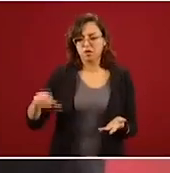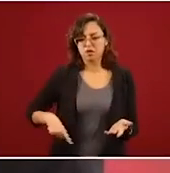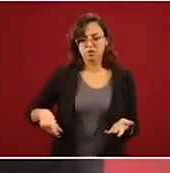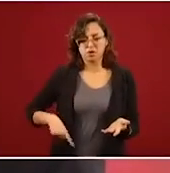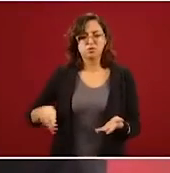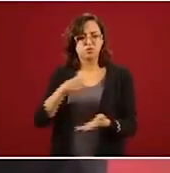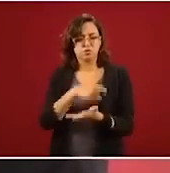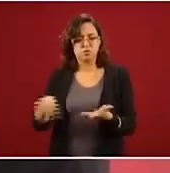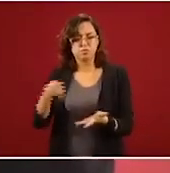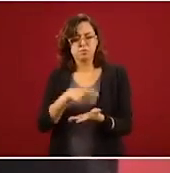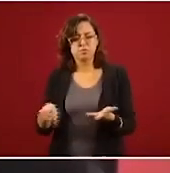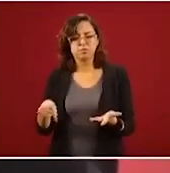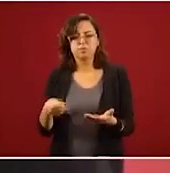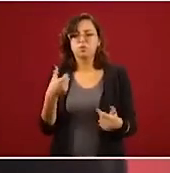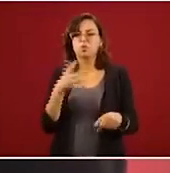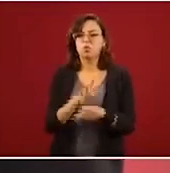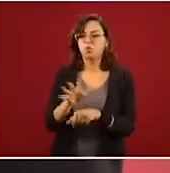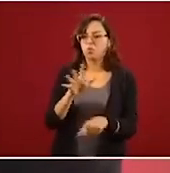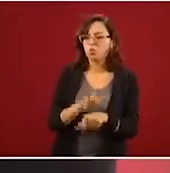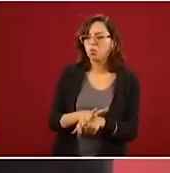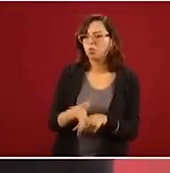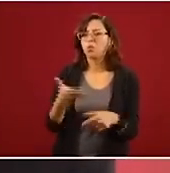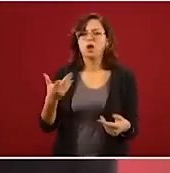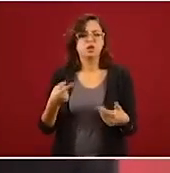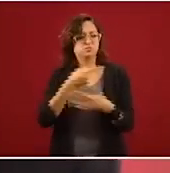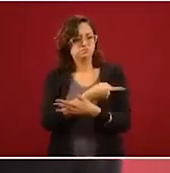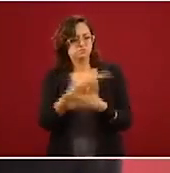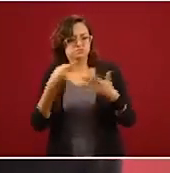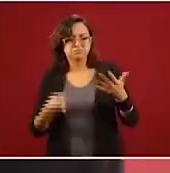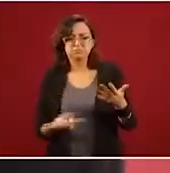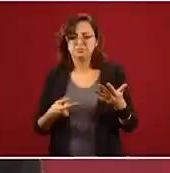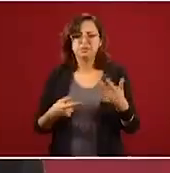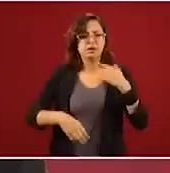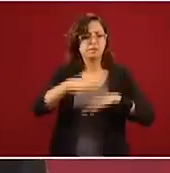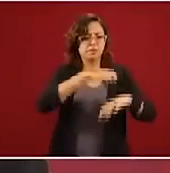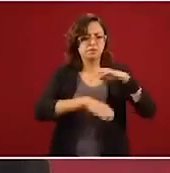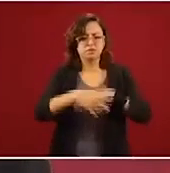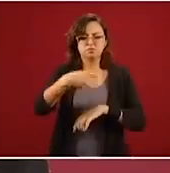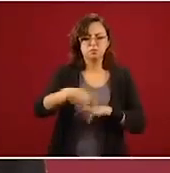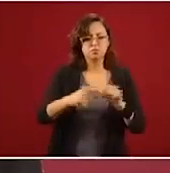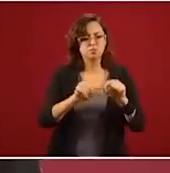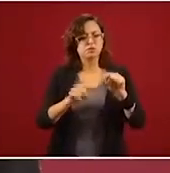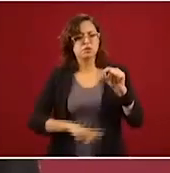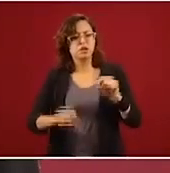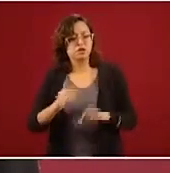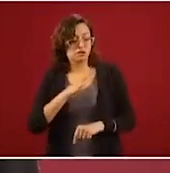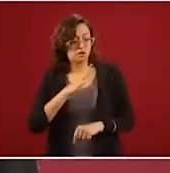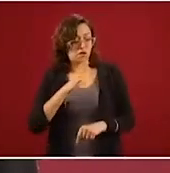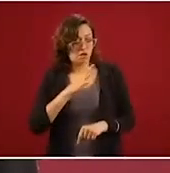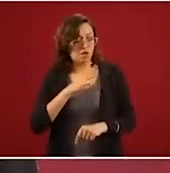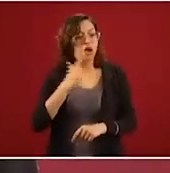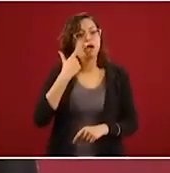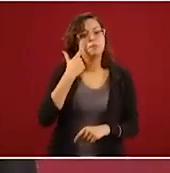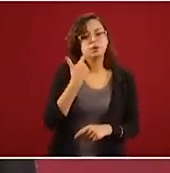gobierno, qué opciones tienen las empresas nacionales, todas las posibilidades,